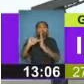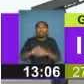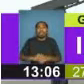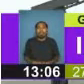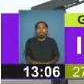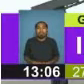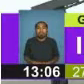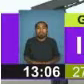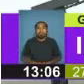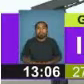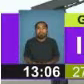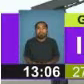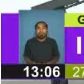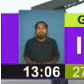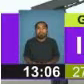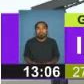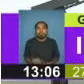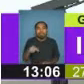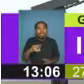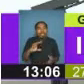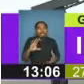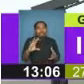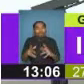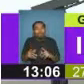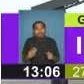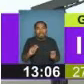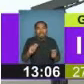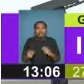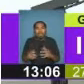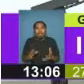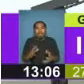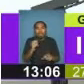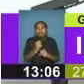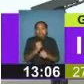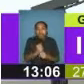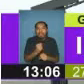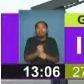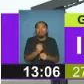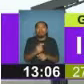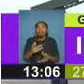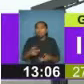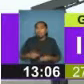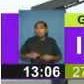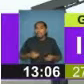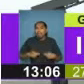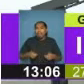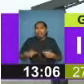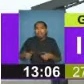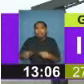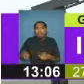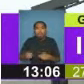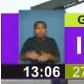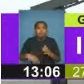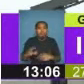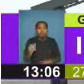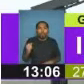este cambio en la matriz productiva de la provincia de juju es más posibilidades y más oportunidades para para